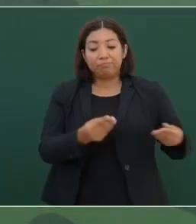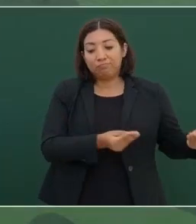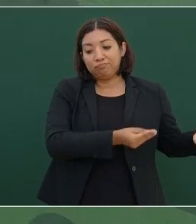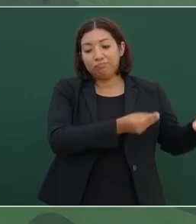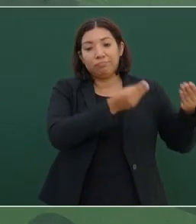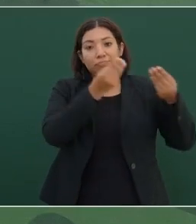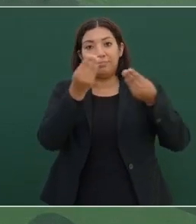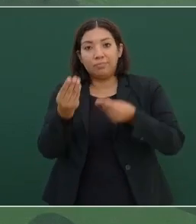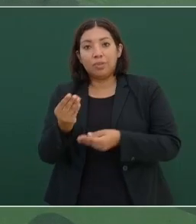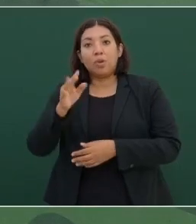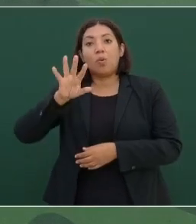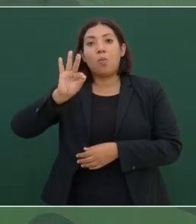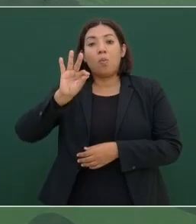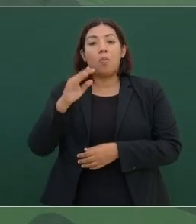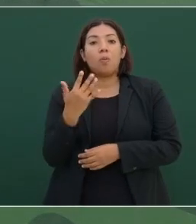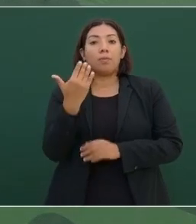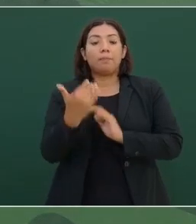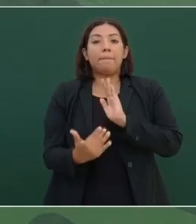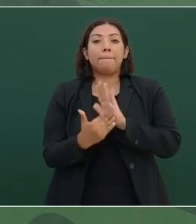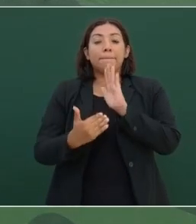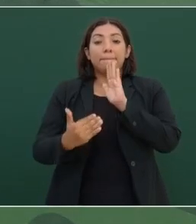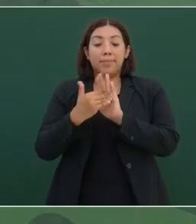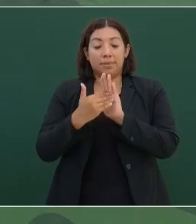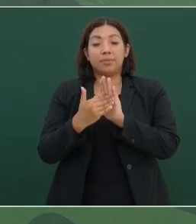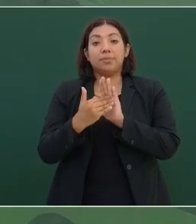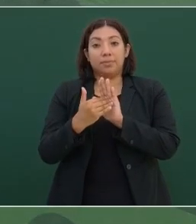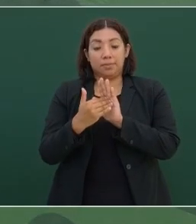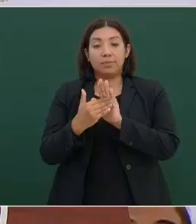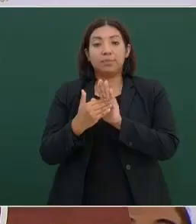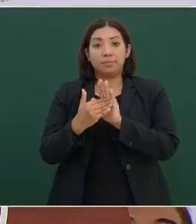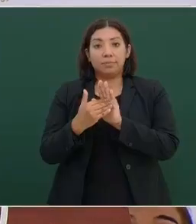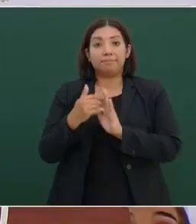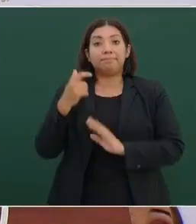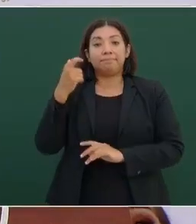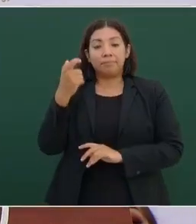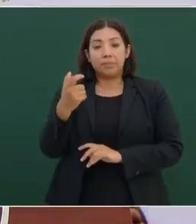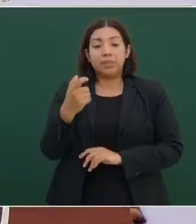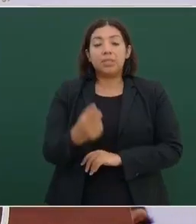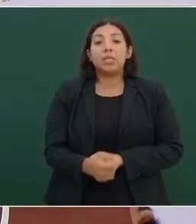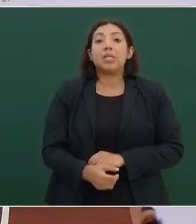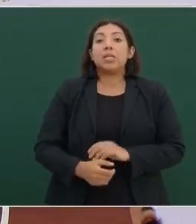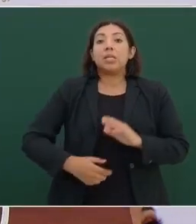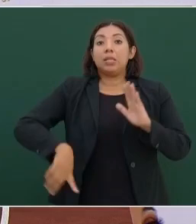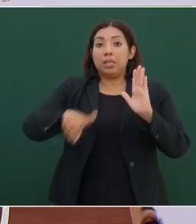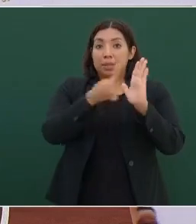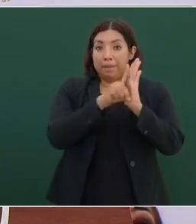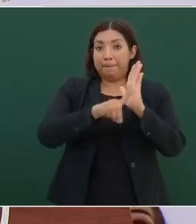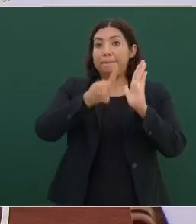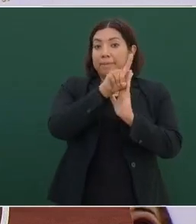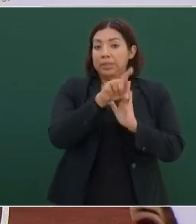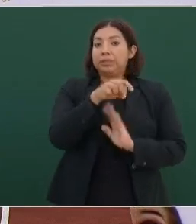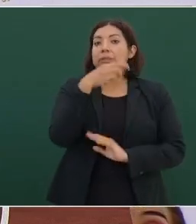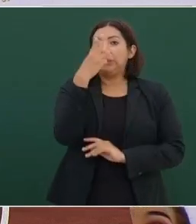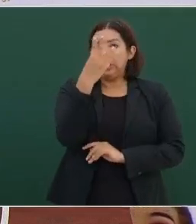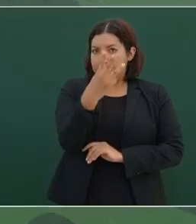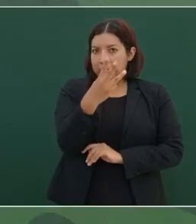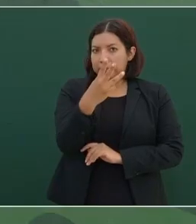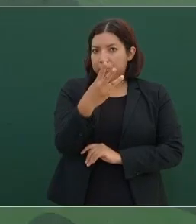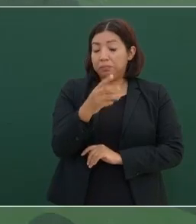44 millones de pesos de 3 departamentos comprados por García